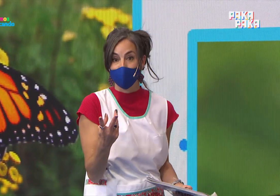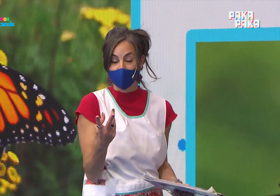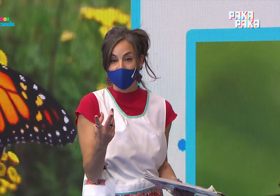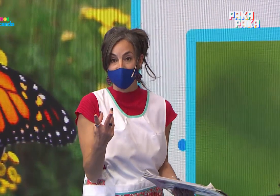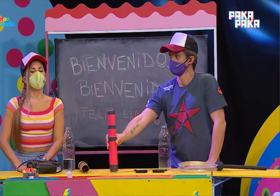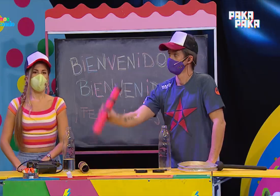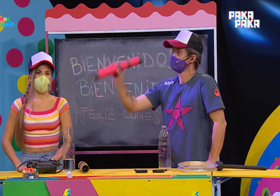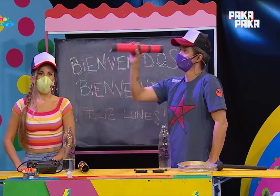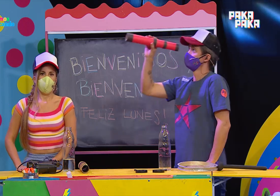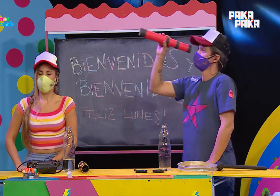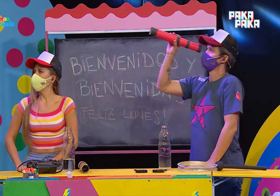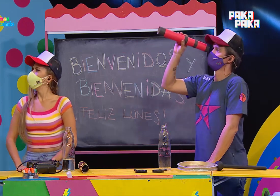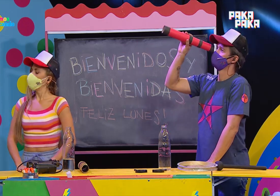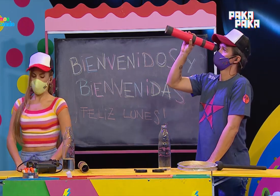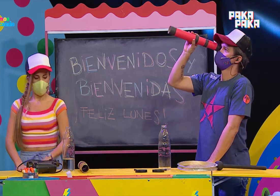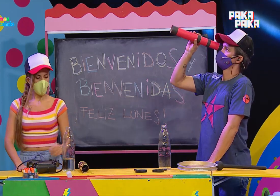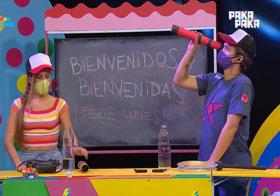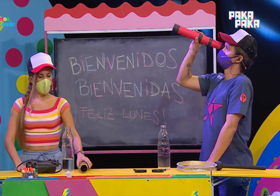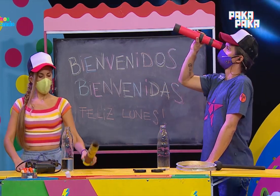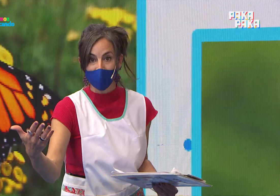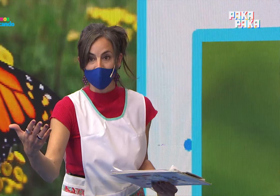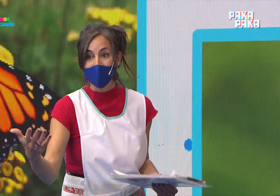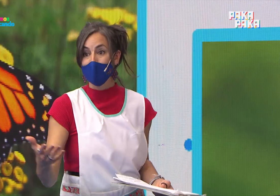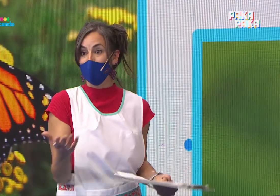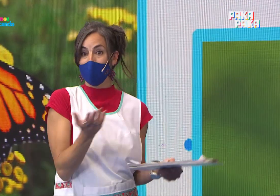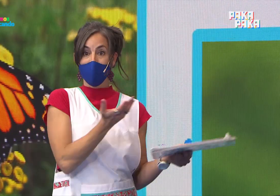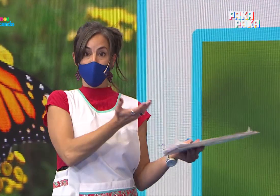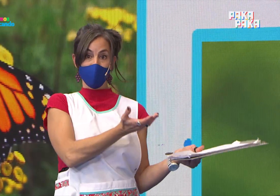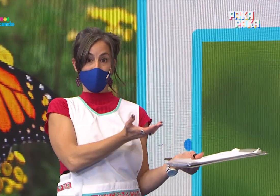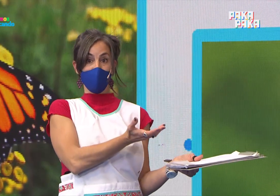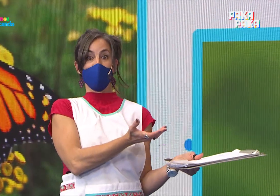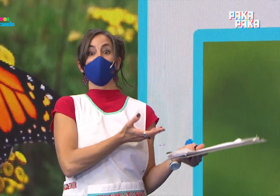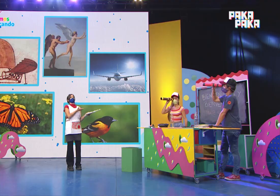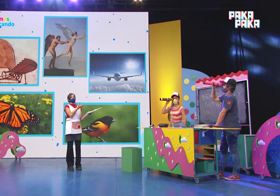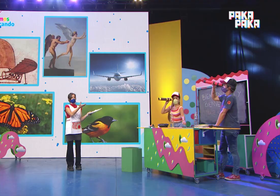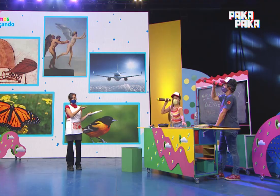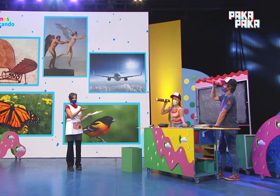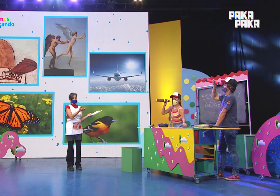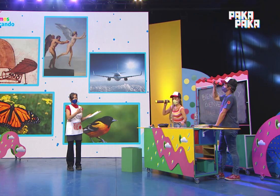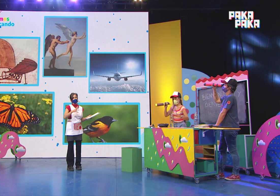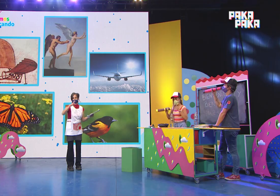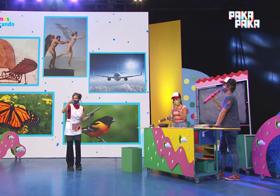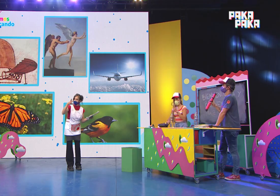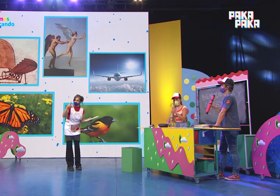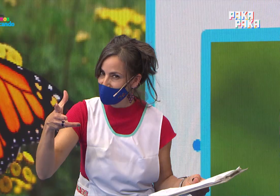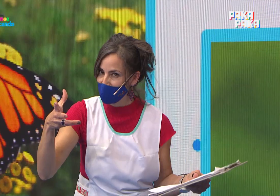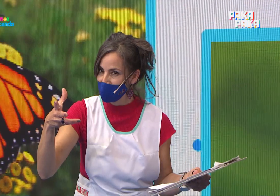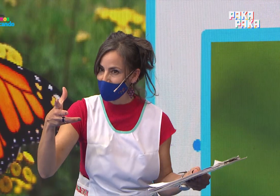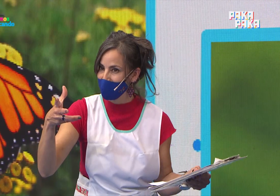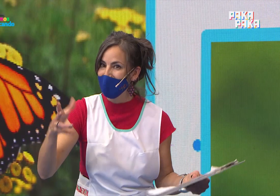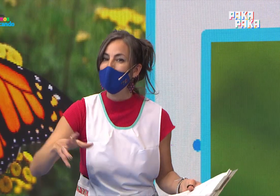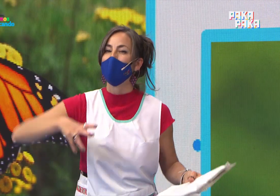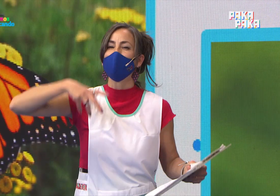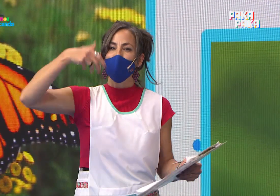es uno de nuestros sentidos. Entonces necesitamos nuestros sentidos, pero también algunos elementos que nos ayudan a agudizar esos